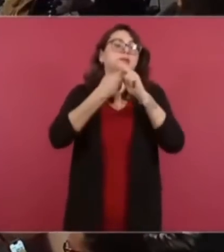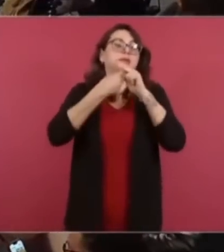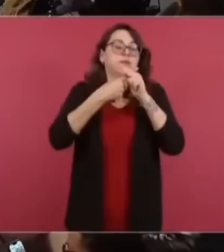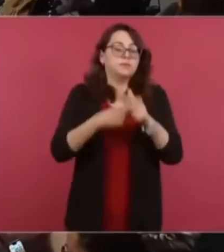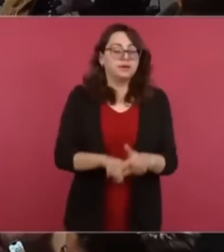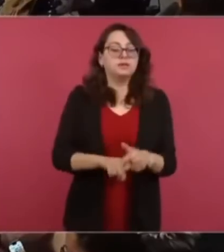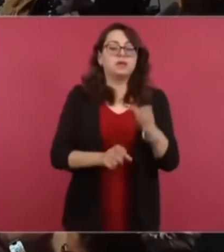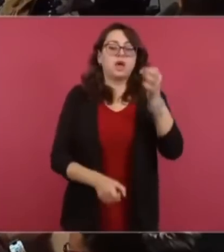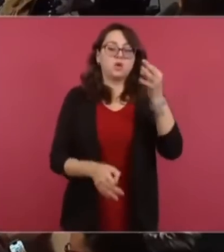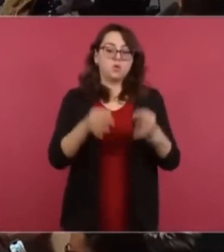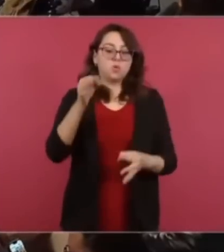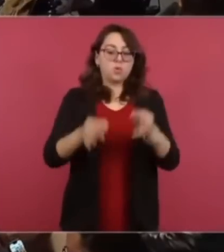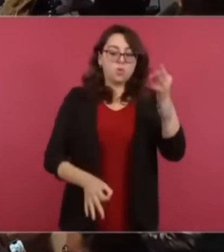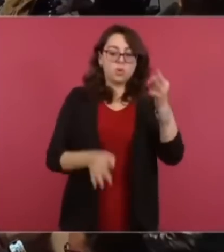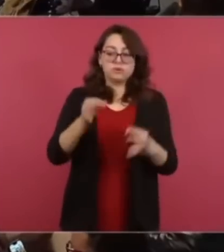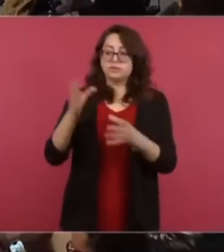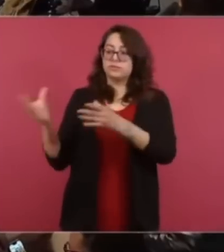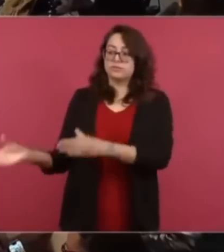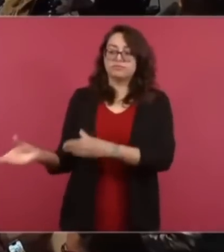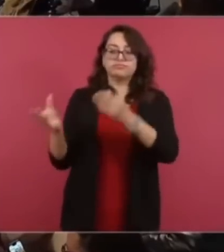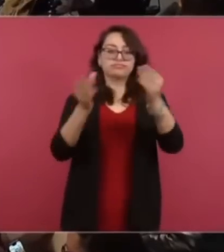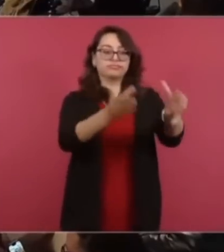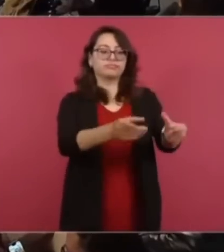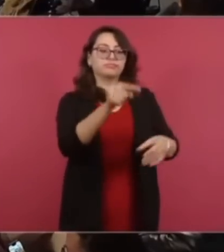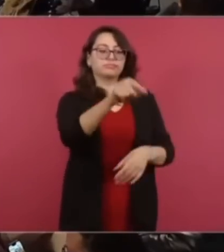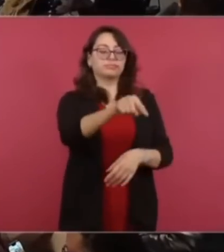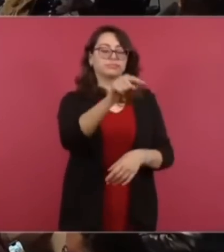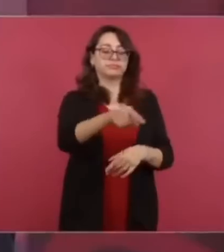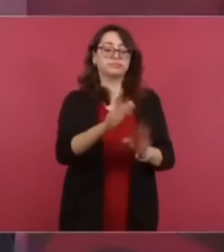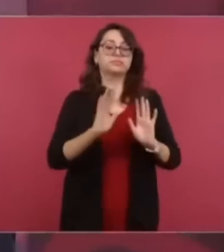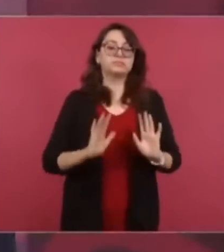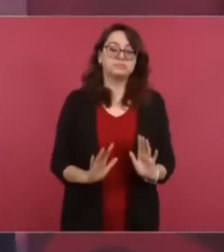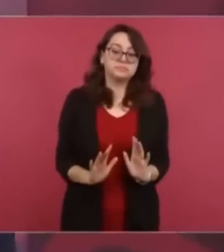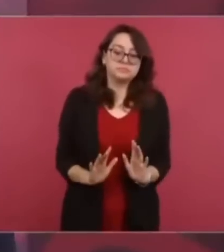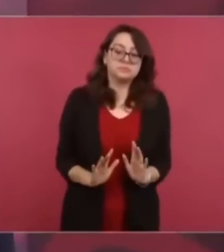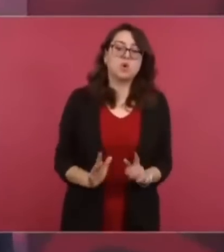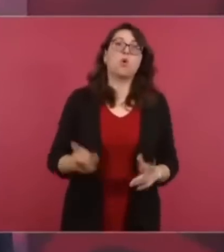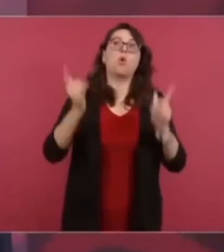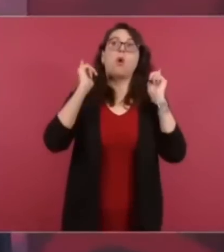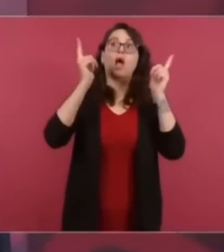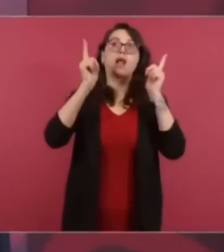hay garantía de que se aplique la ley